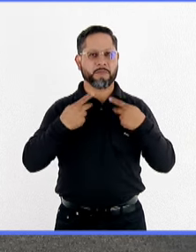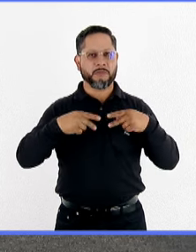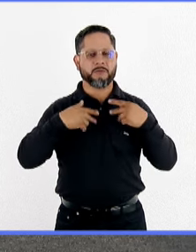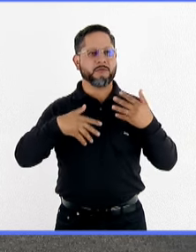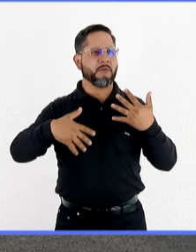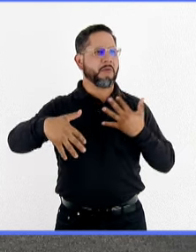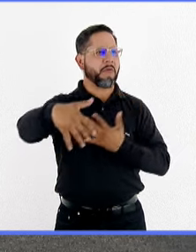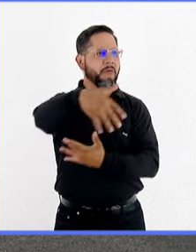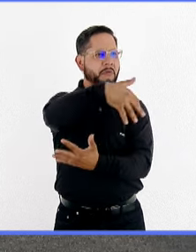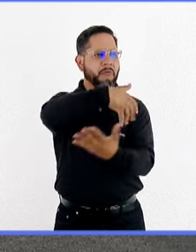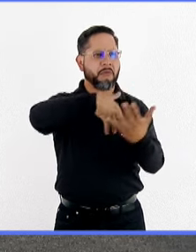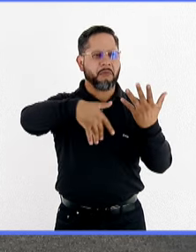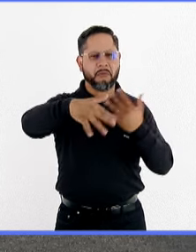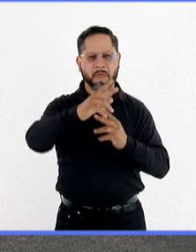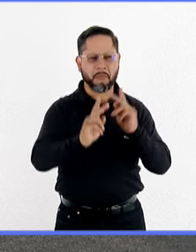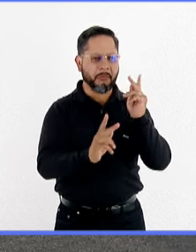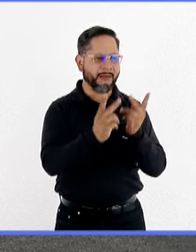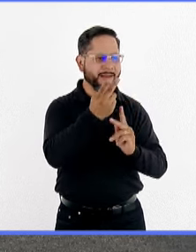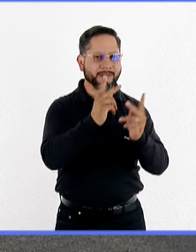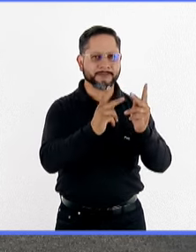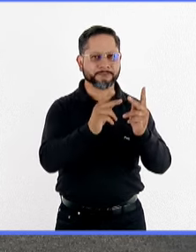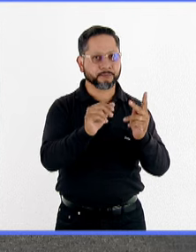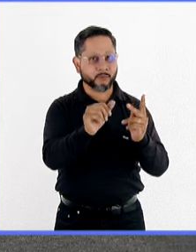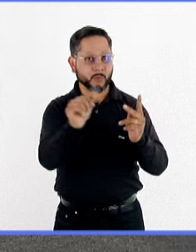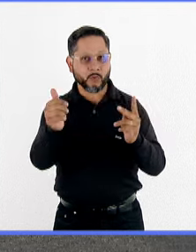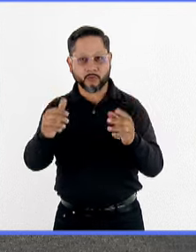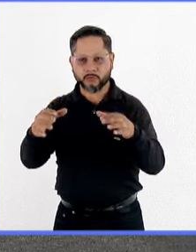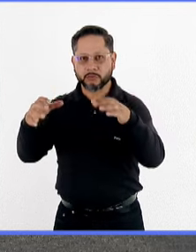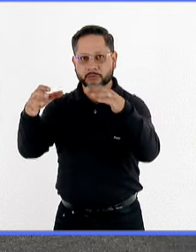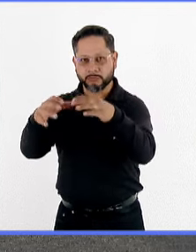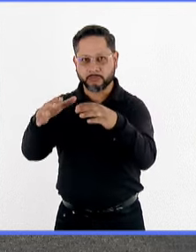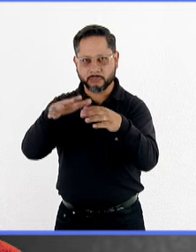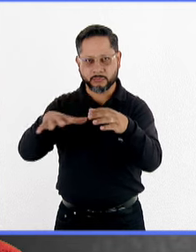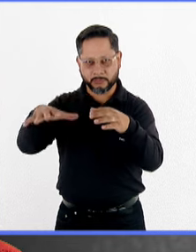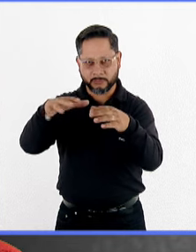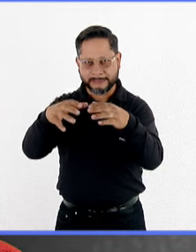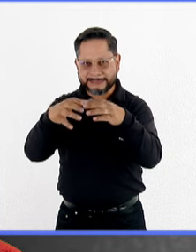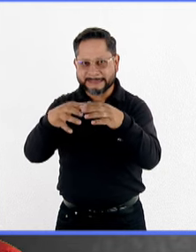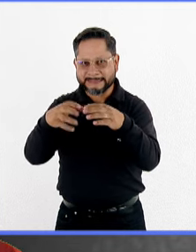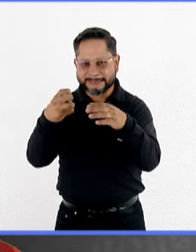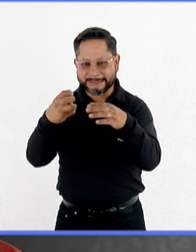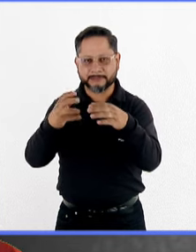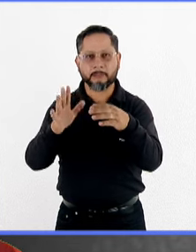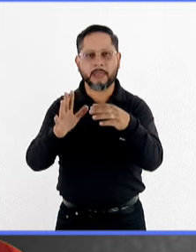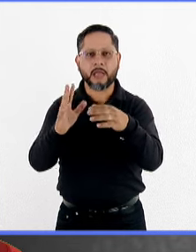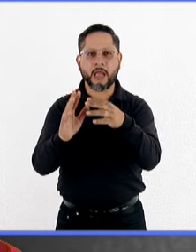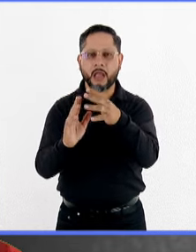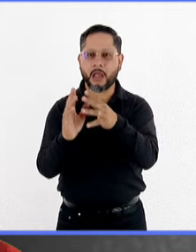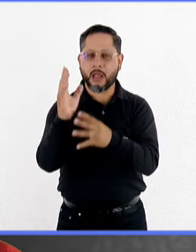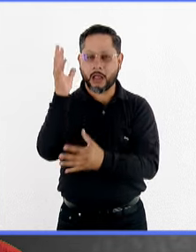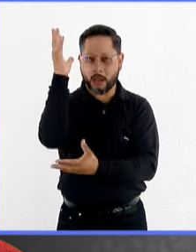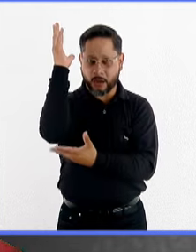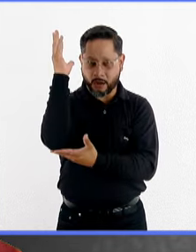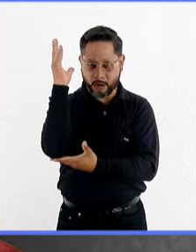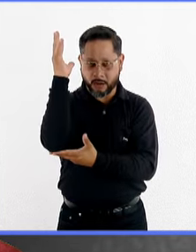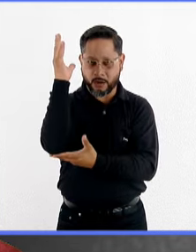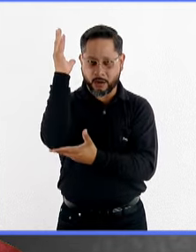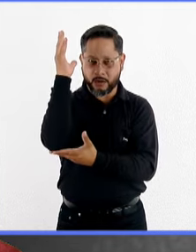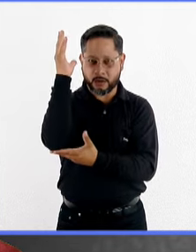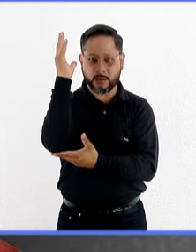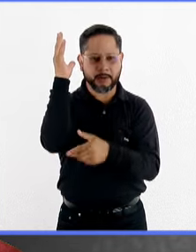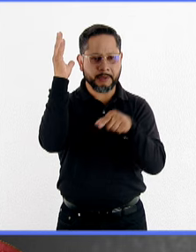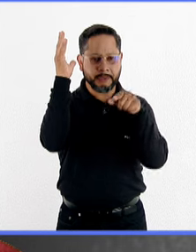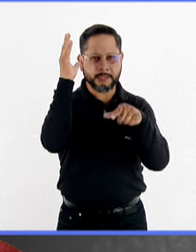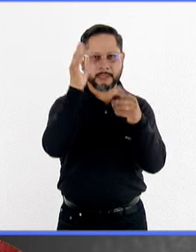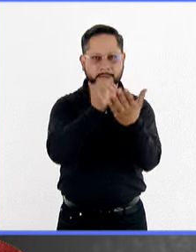en fin, y tenemos una colección llamada Arboretum, es decir, una colección de árboles del centro de